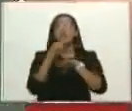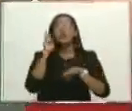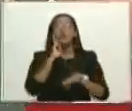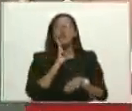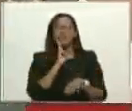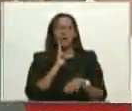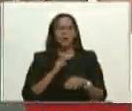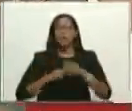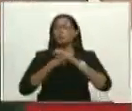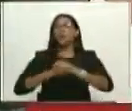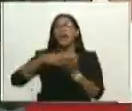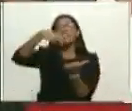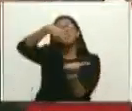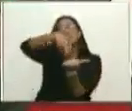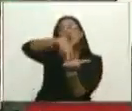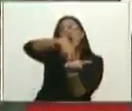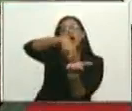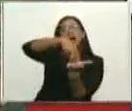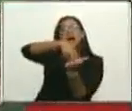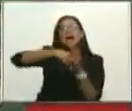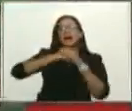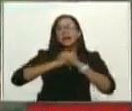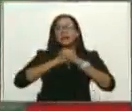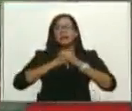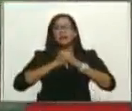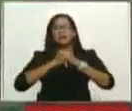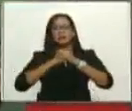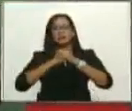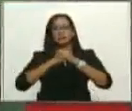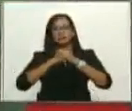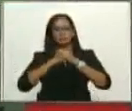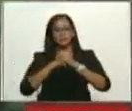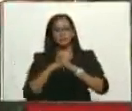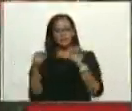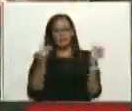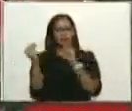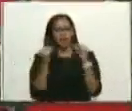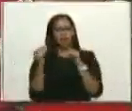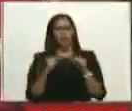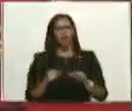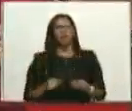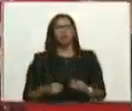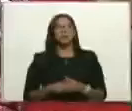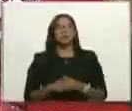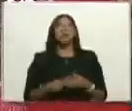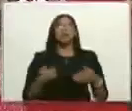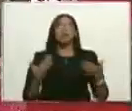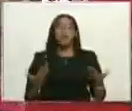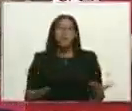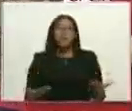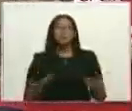prácticamente, de rodillas rogar diálogo. Y eso es fruto de que hemos sembrado,